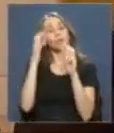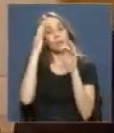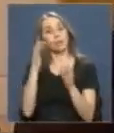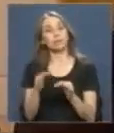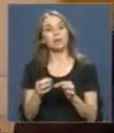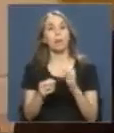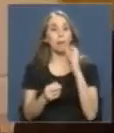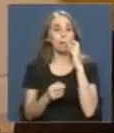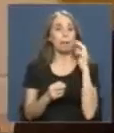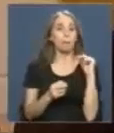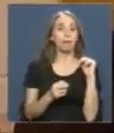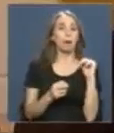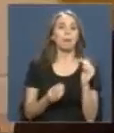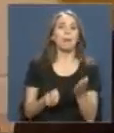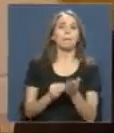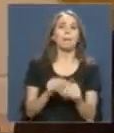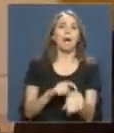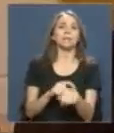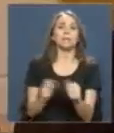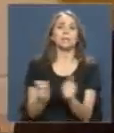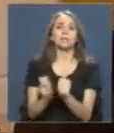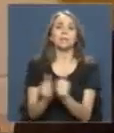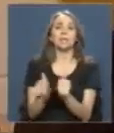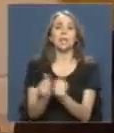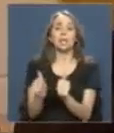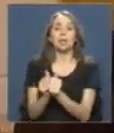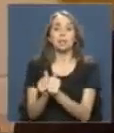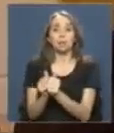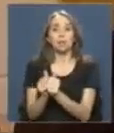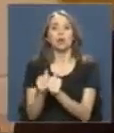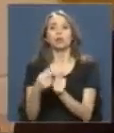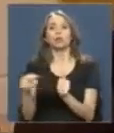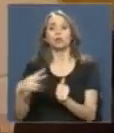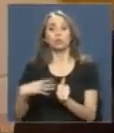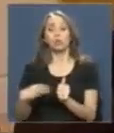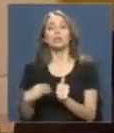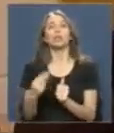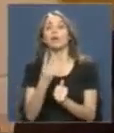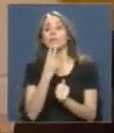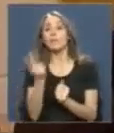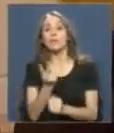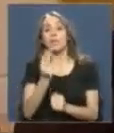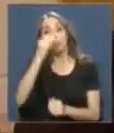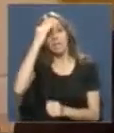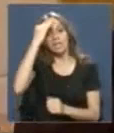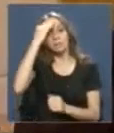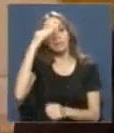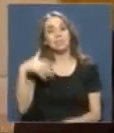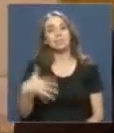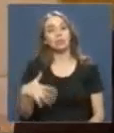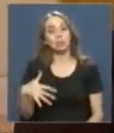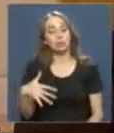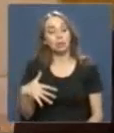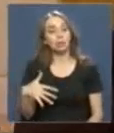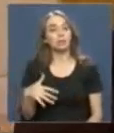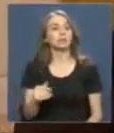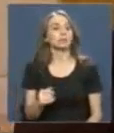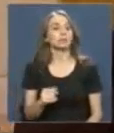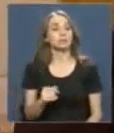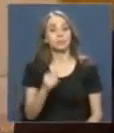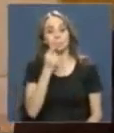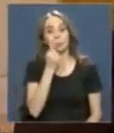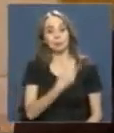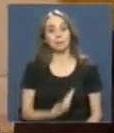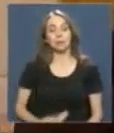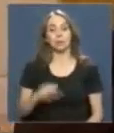pasar más tiempo y puedan vivir experiencias que son relevantes con sus hijos. Yo creo que además es muy atingente, presidente,